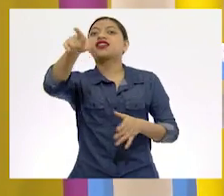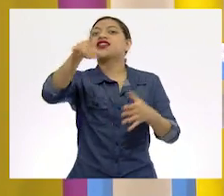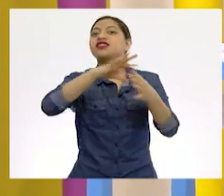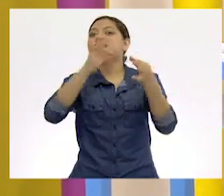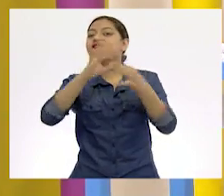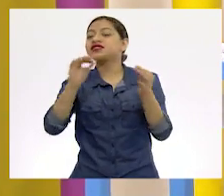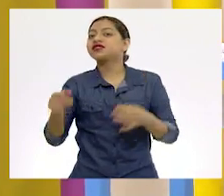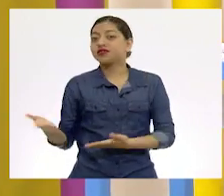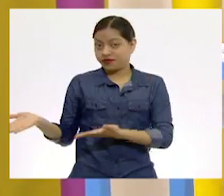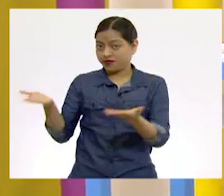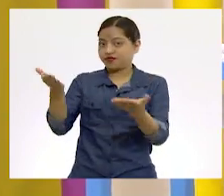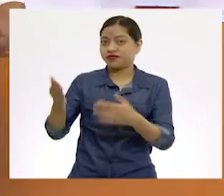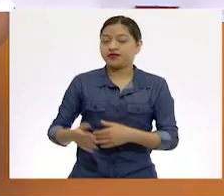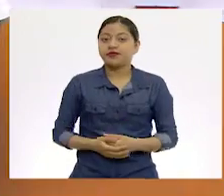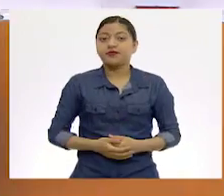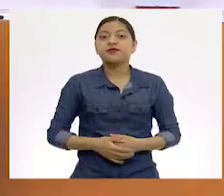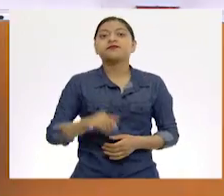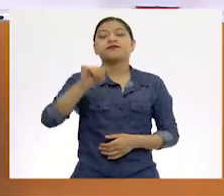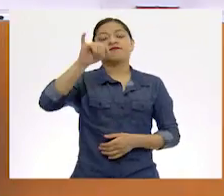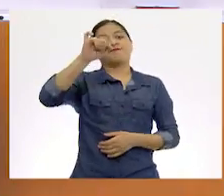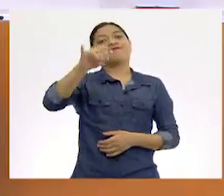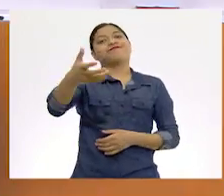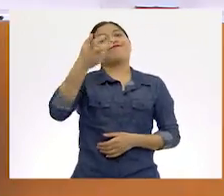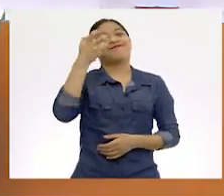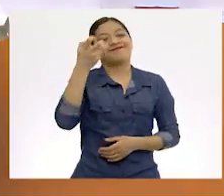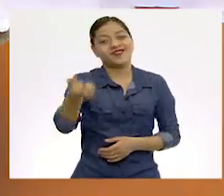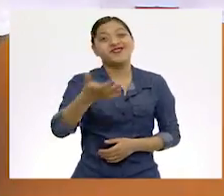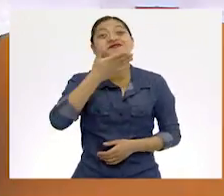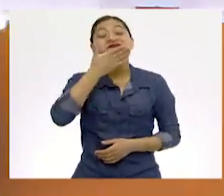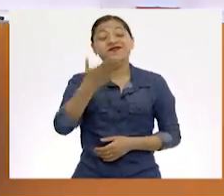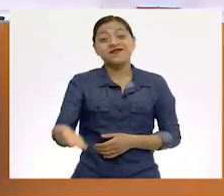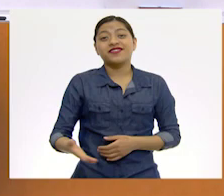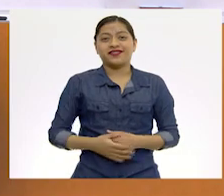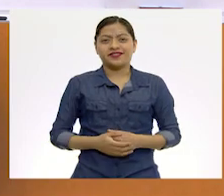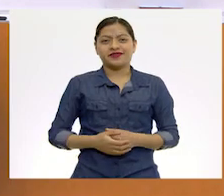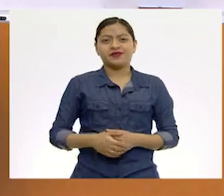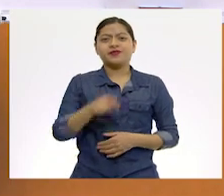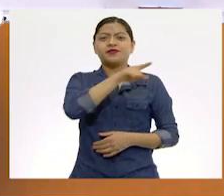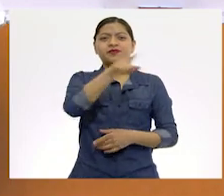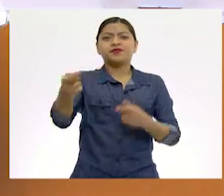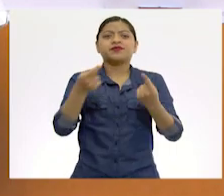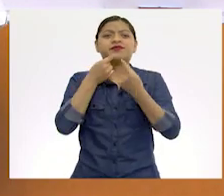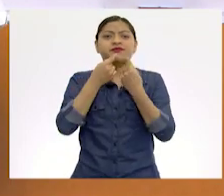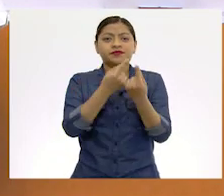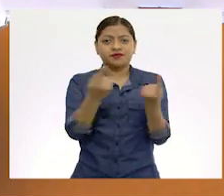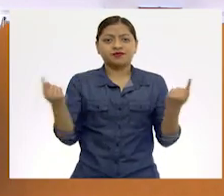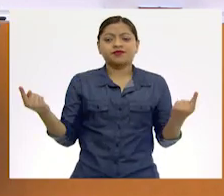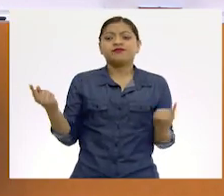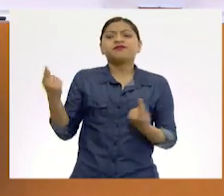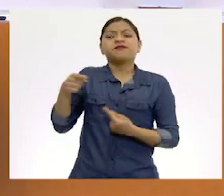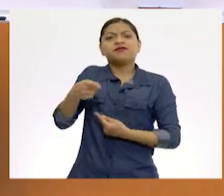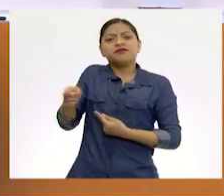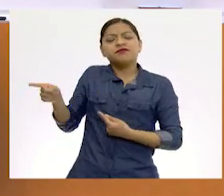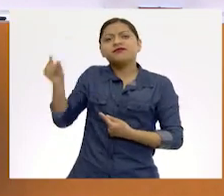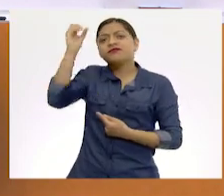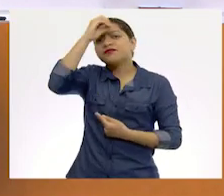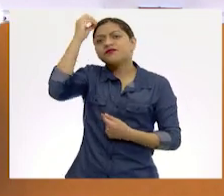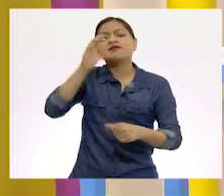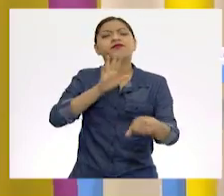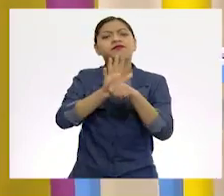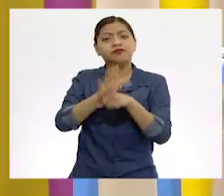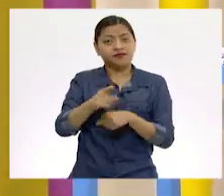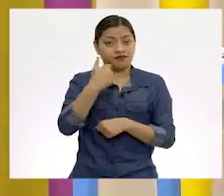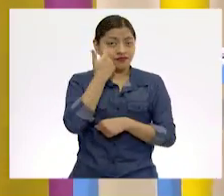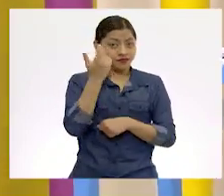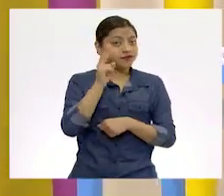Daniel, igual, Danielito. Muy bien. Eric, ¿quieres saber qué piensan las niñas y los niños de segundo grado sobre qué es reptar? Sí,